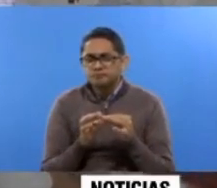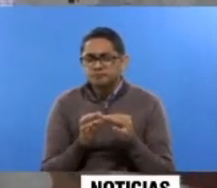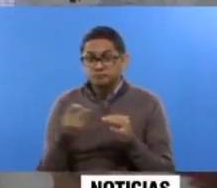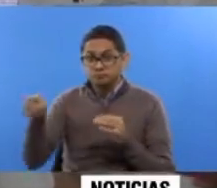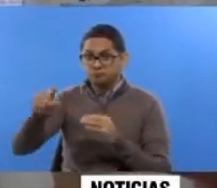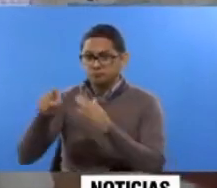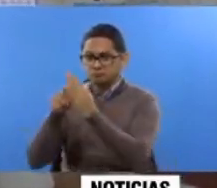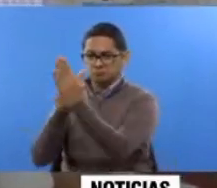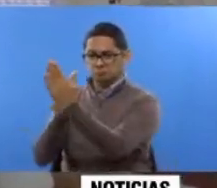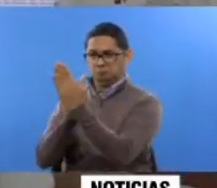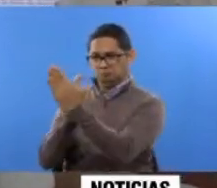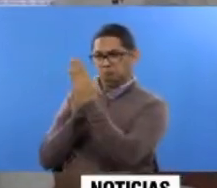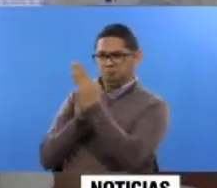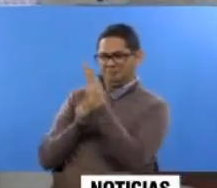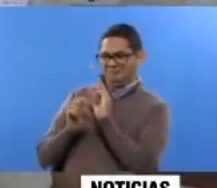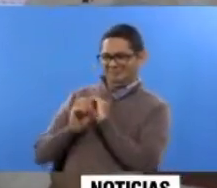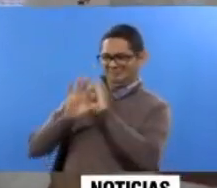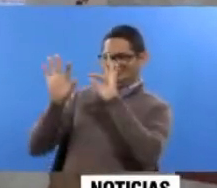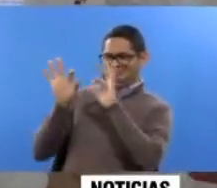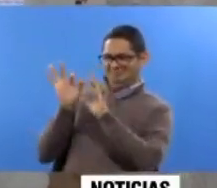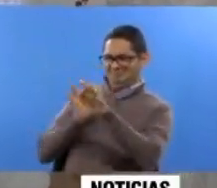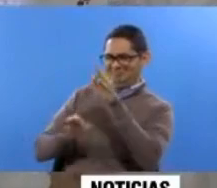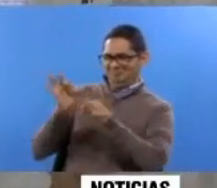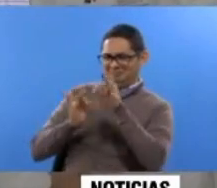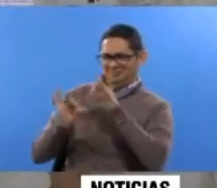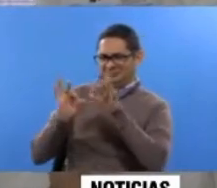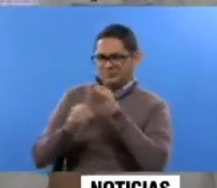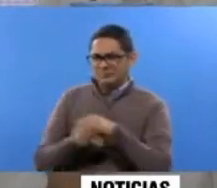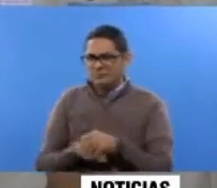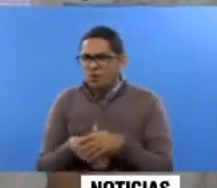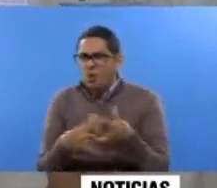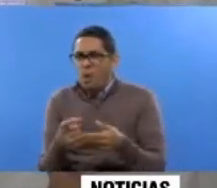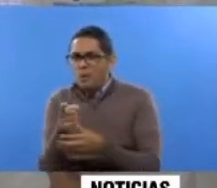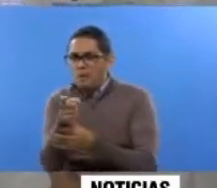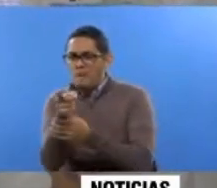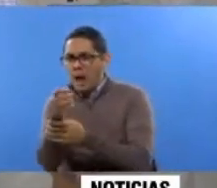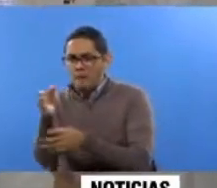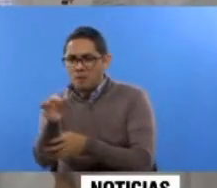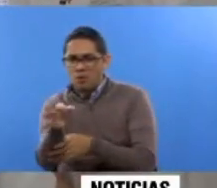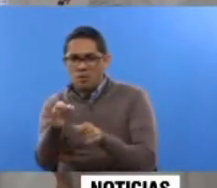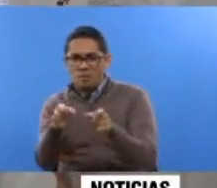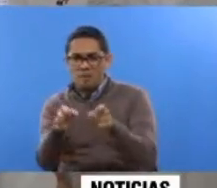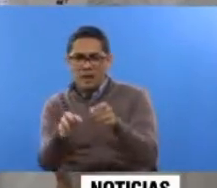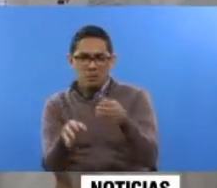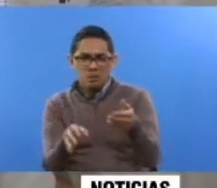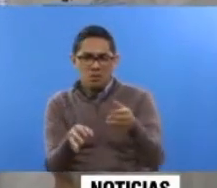presentan, de estos asesinatos.